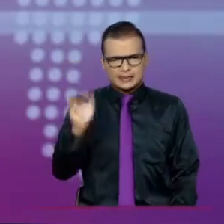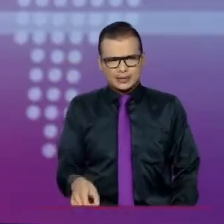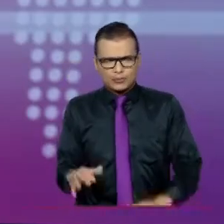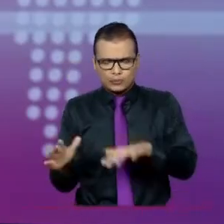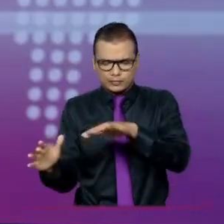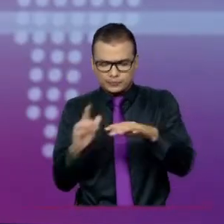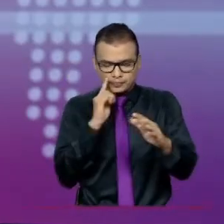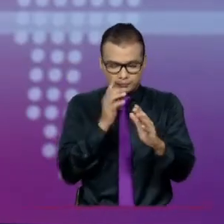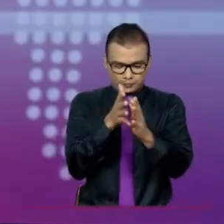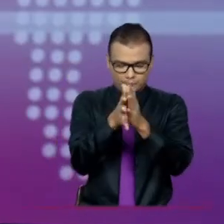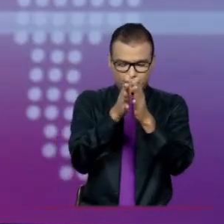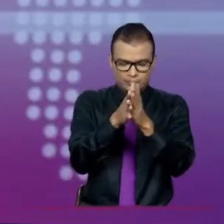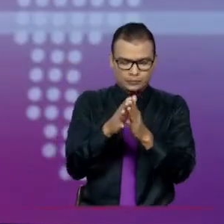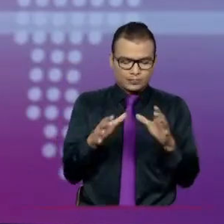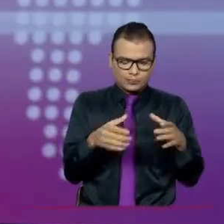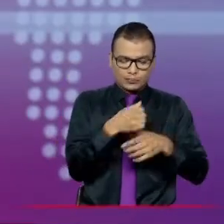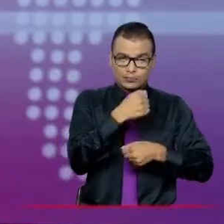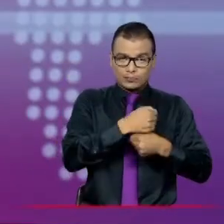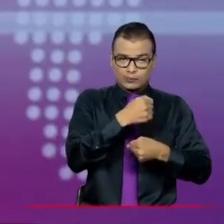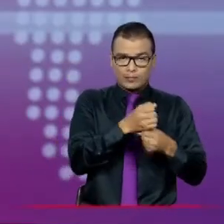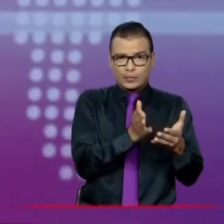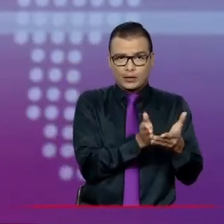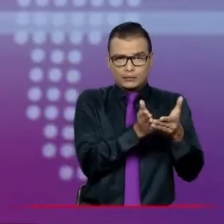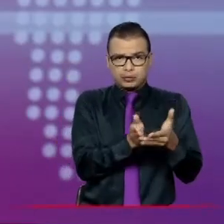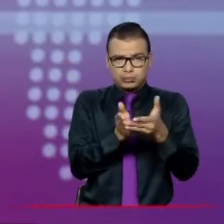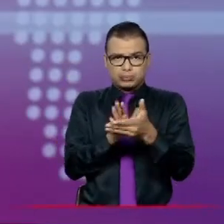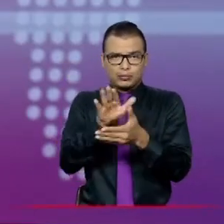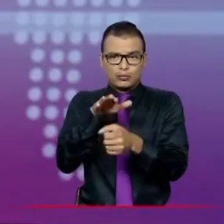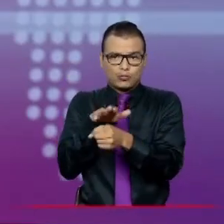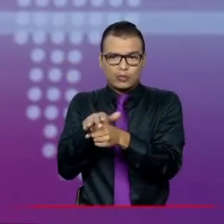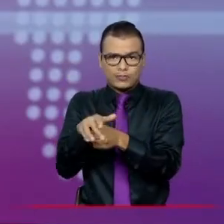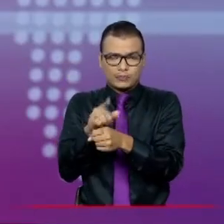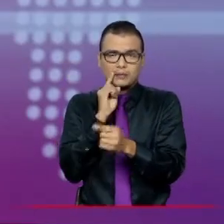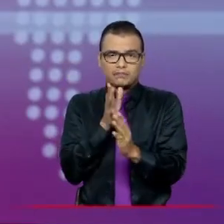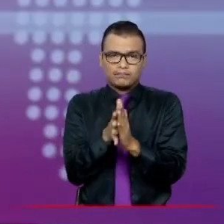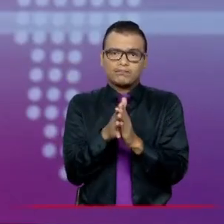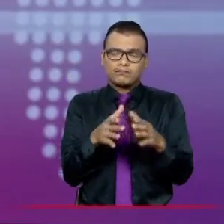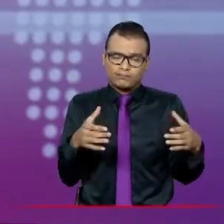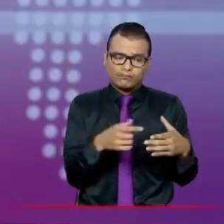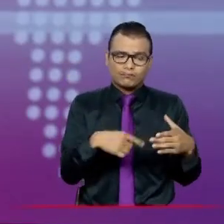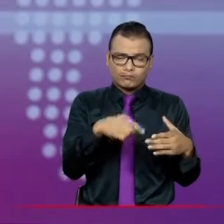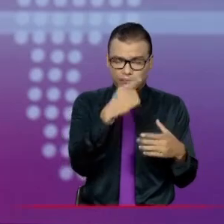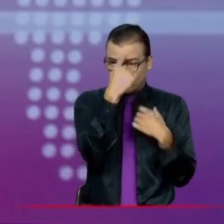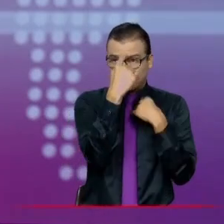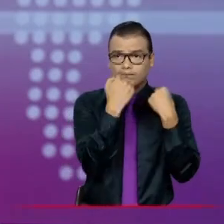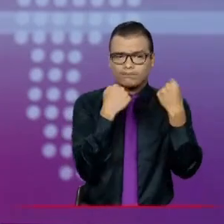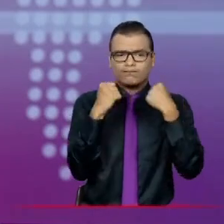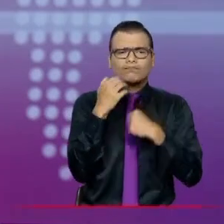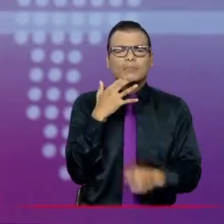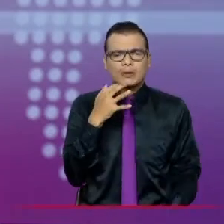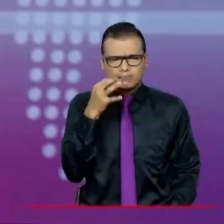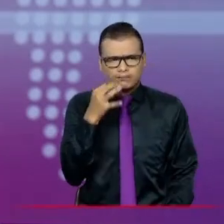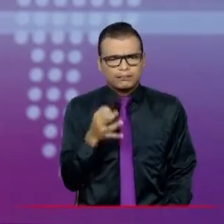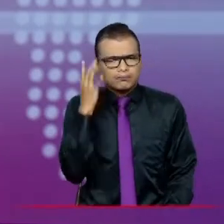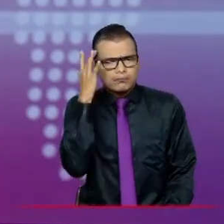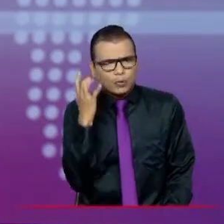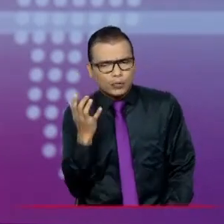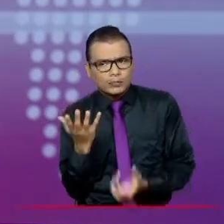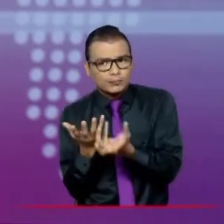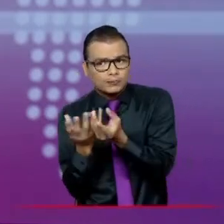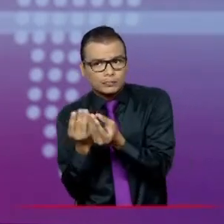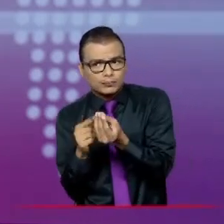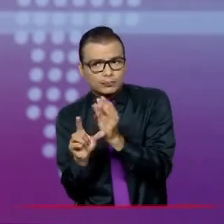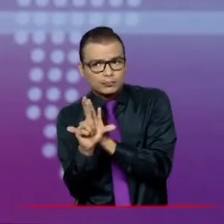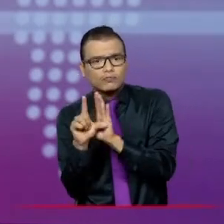les contamos que hay preocupación en el gremio de transportadores de barcos de cabotaje en Buenaventura. Líderes y representantes del sector advierten sobre la